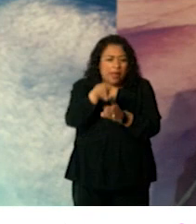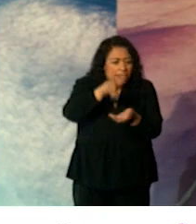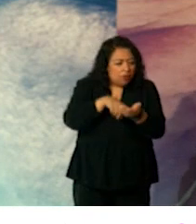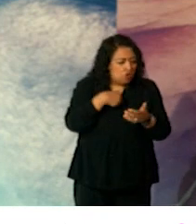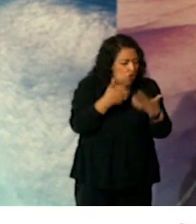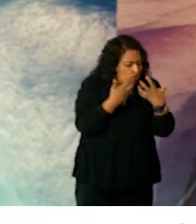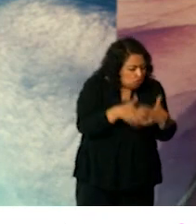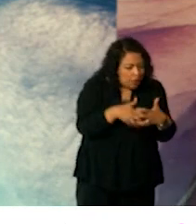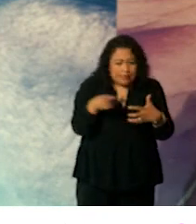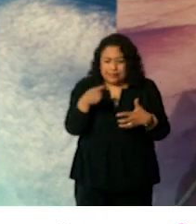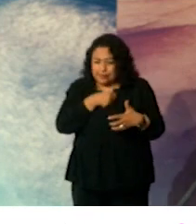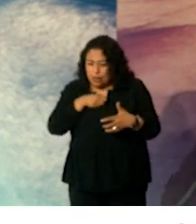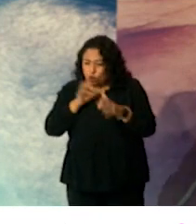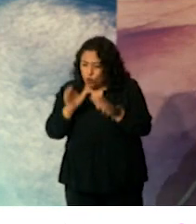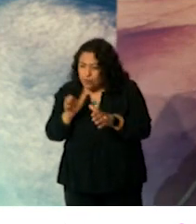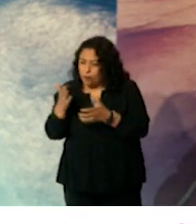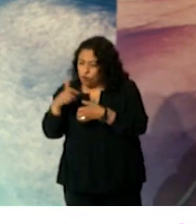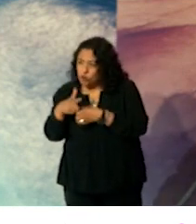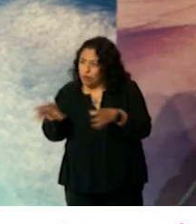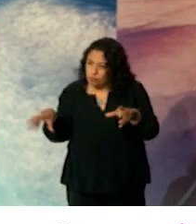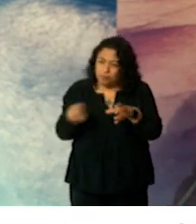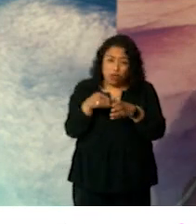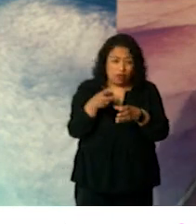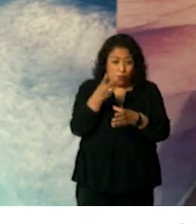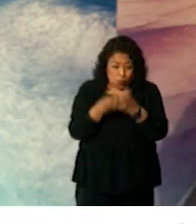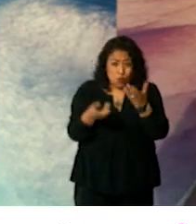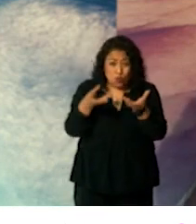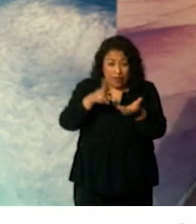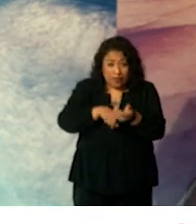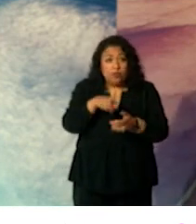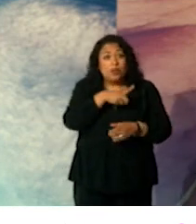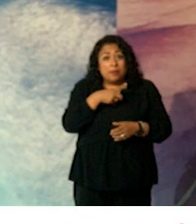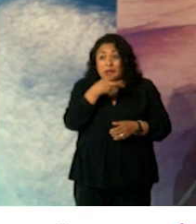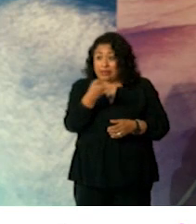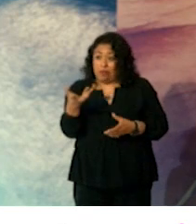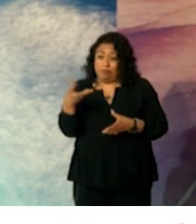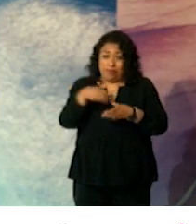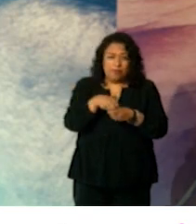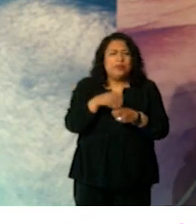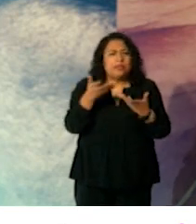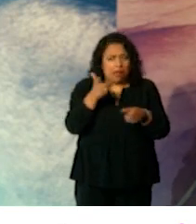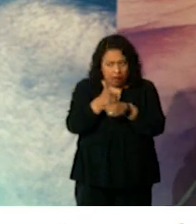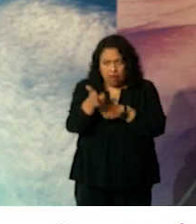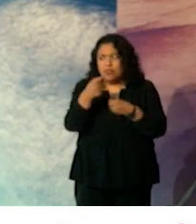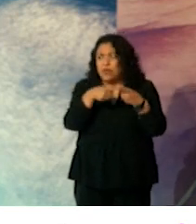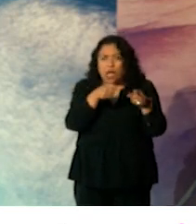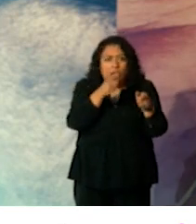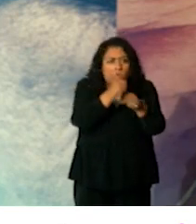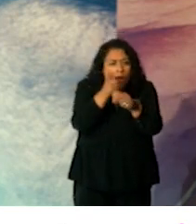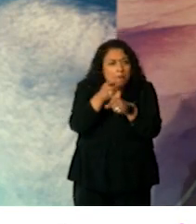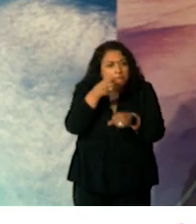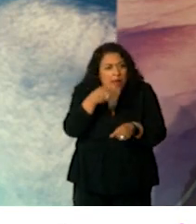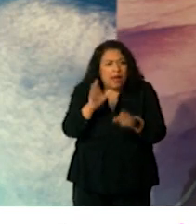la productividad y la salud ecológica y social. Y entonces estamos buscando esa intersección, ya la hemos encontrado en múltiples casos